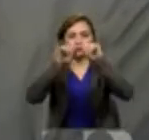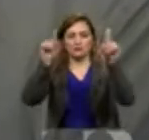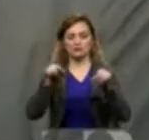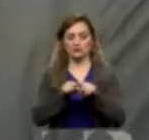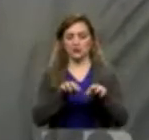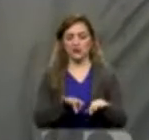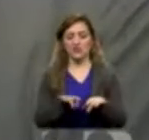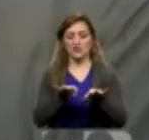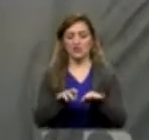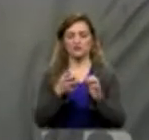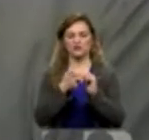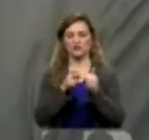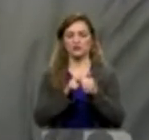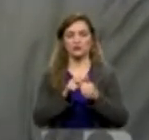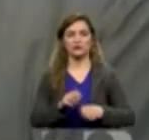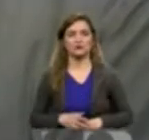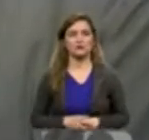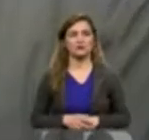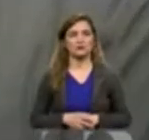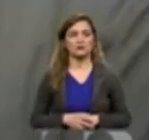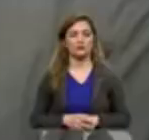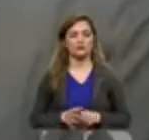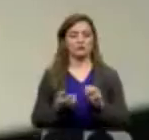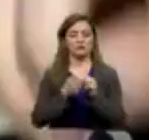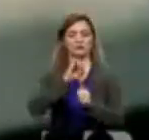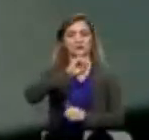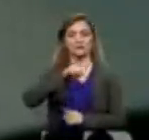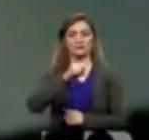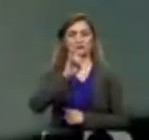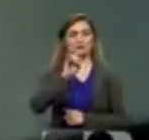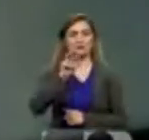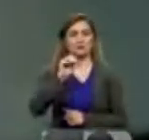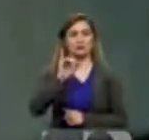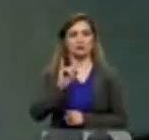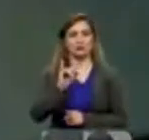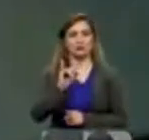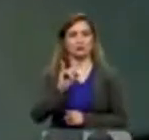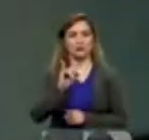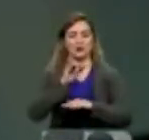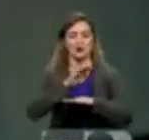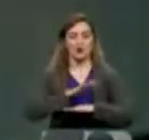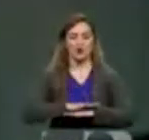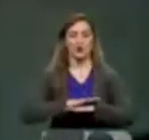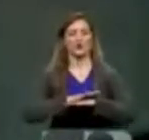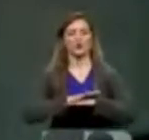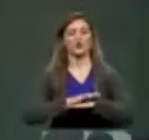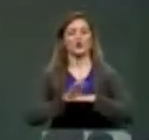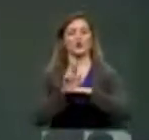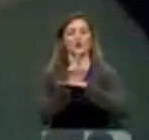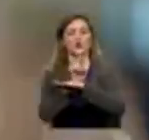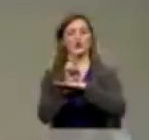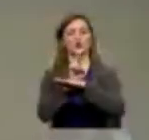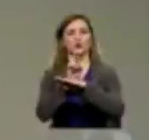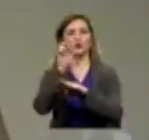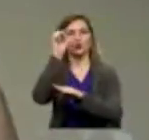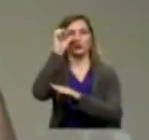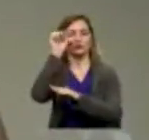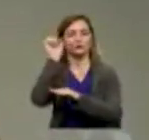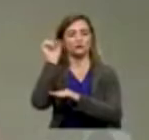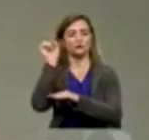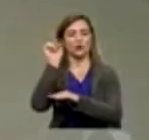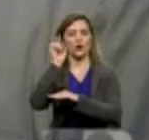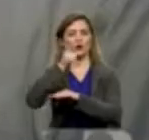igual afecta. Jimmy también vive con este problema y para aliviar las molestias de sus ojos, utiliza un colirio bajo